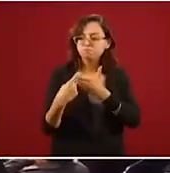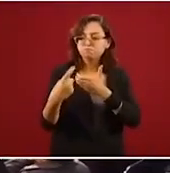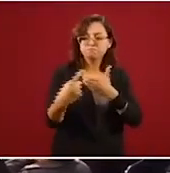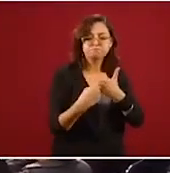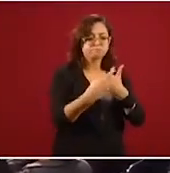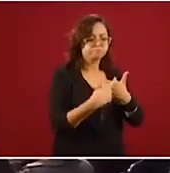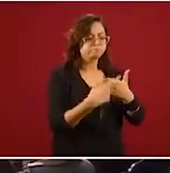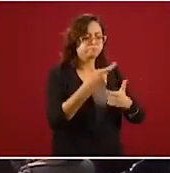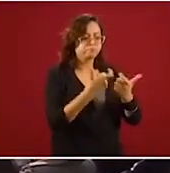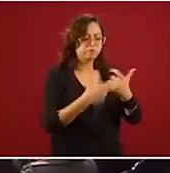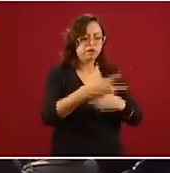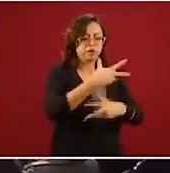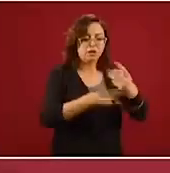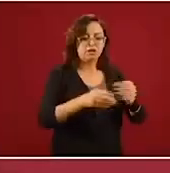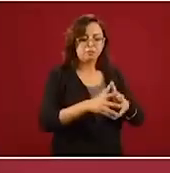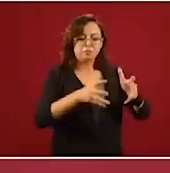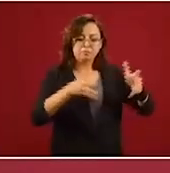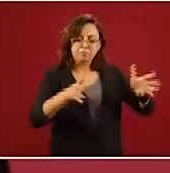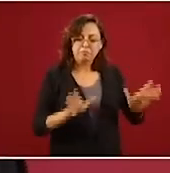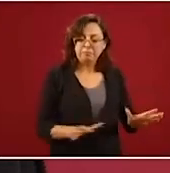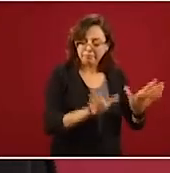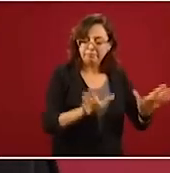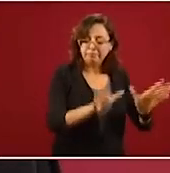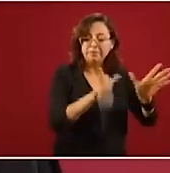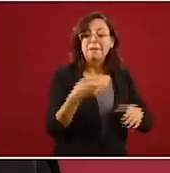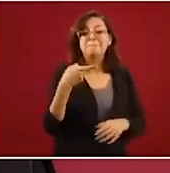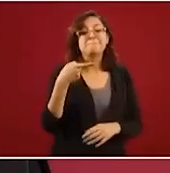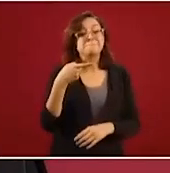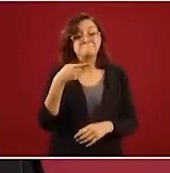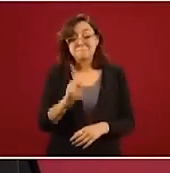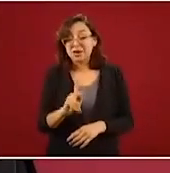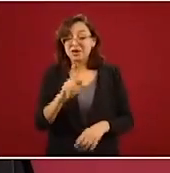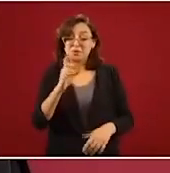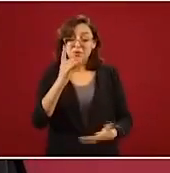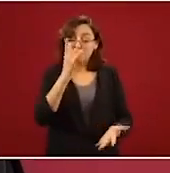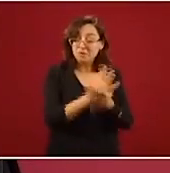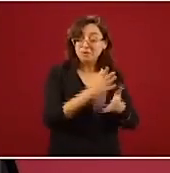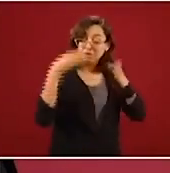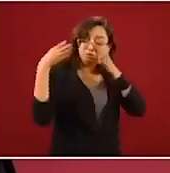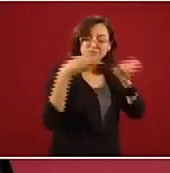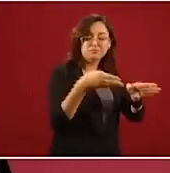fomentar el crecimiento económico. Pero no es lo único.